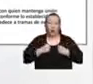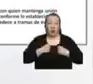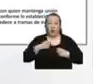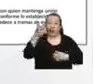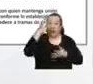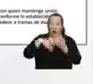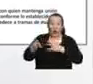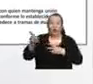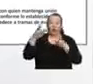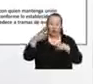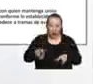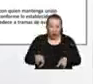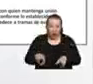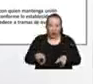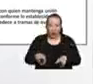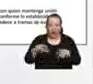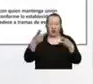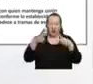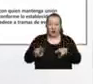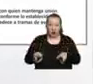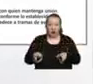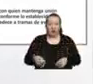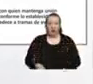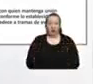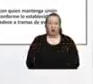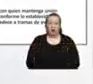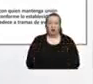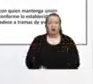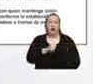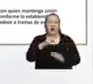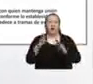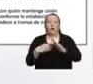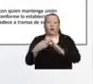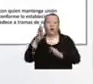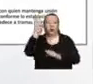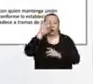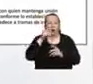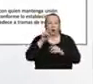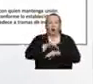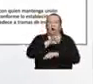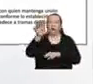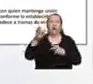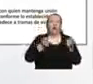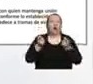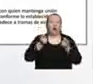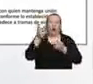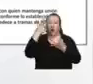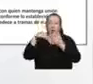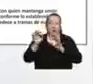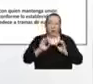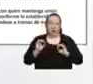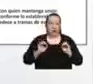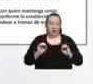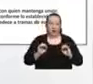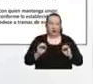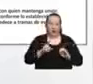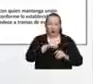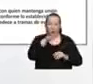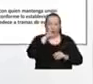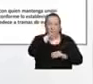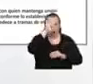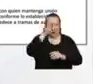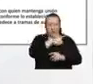forma básicamente que nunca ha dejado el control de sus bienes de su dinero en panamá en